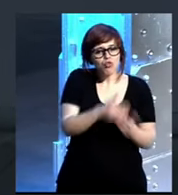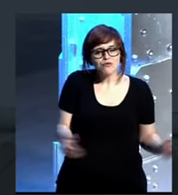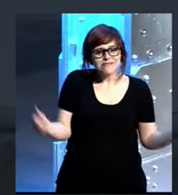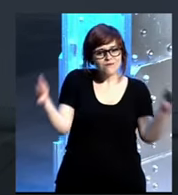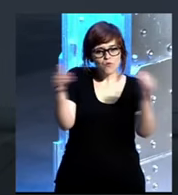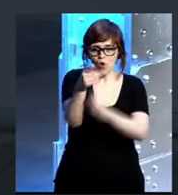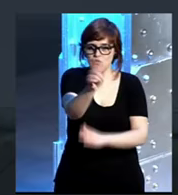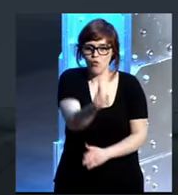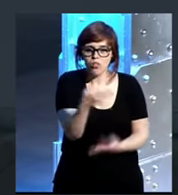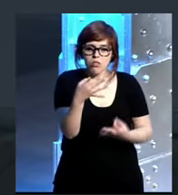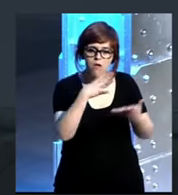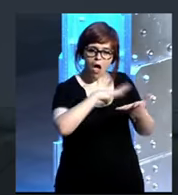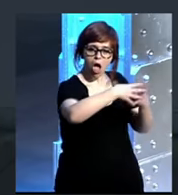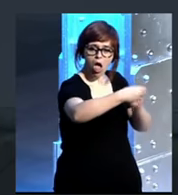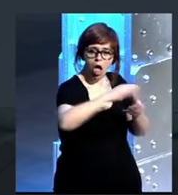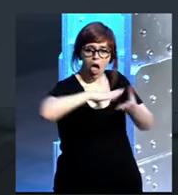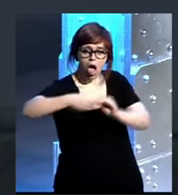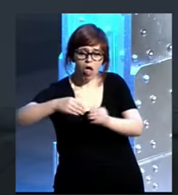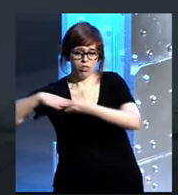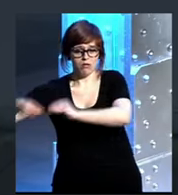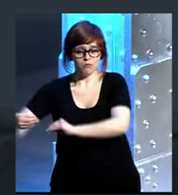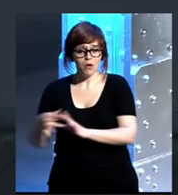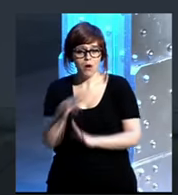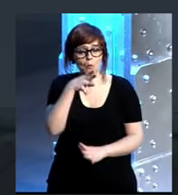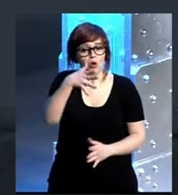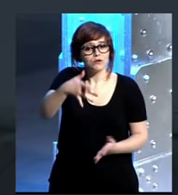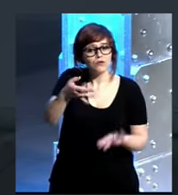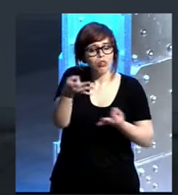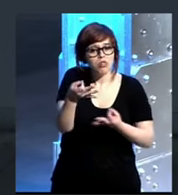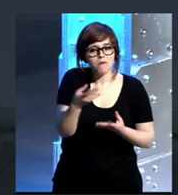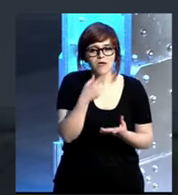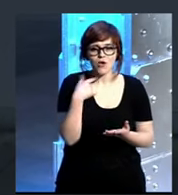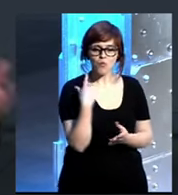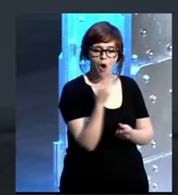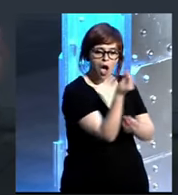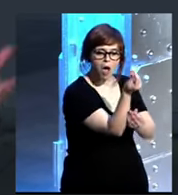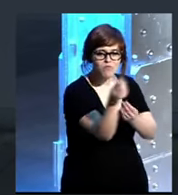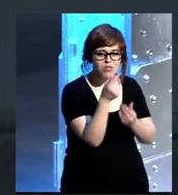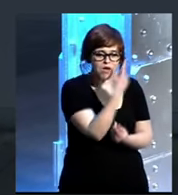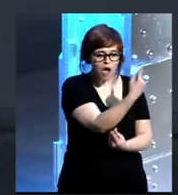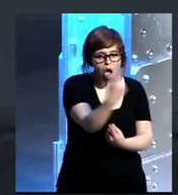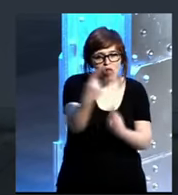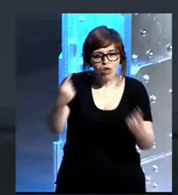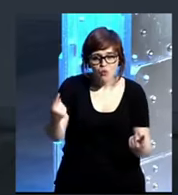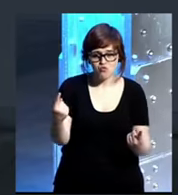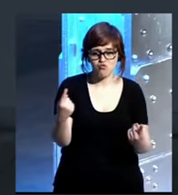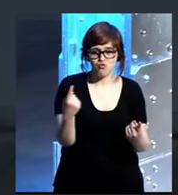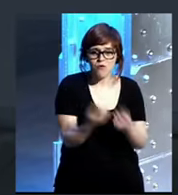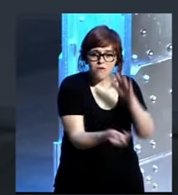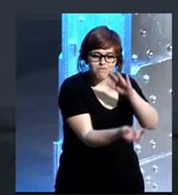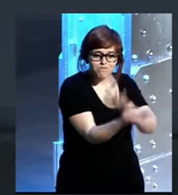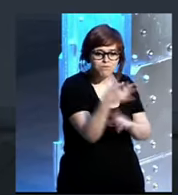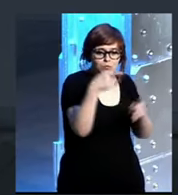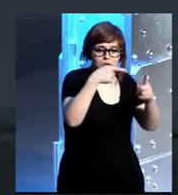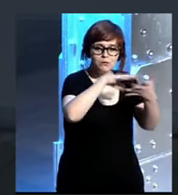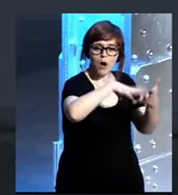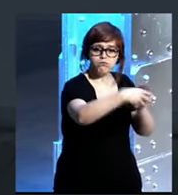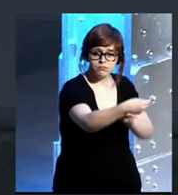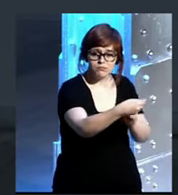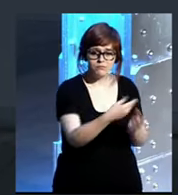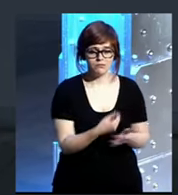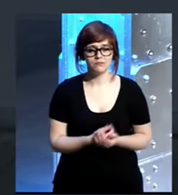otra manera. Y yo creo que aquí lo que tenemos que buscar es la creación de ecosistemas para que estas cosas funcionen. Luego veremos algunos ejemplos en algunos vídeos. Estos son